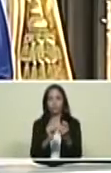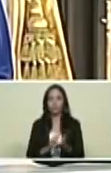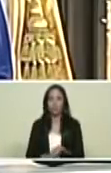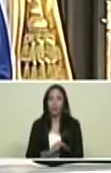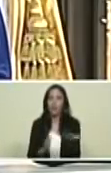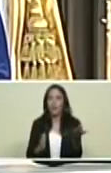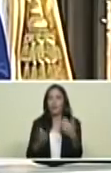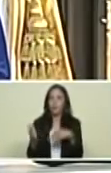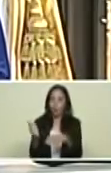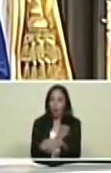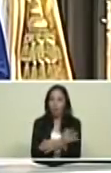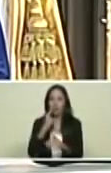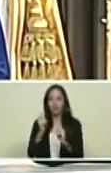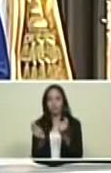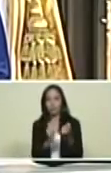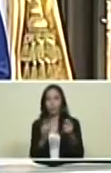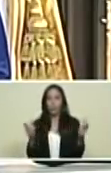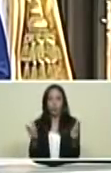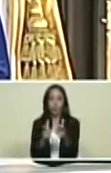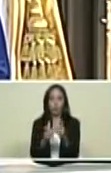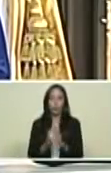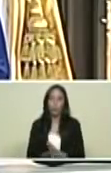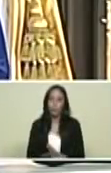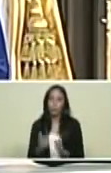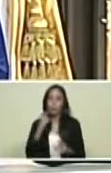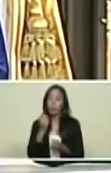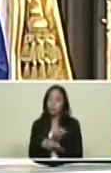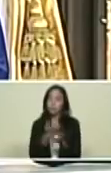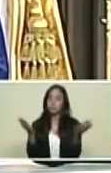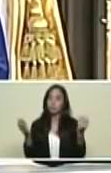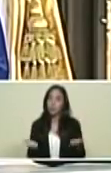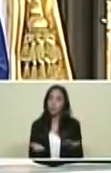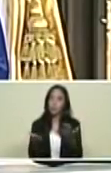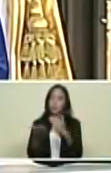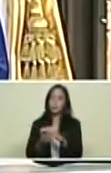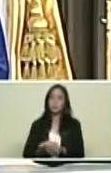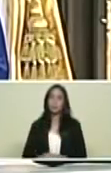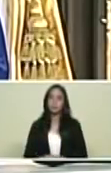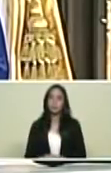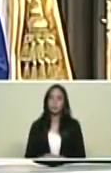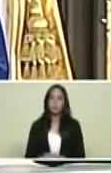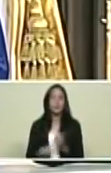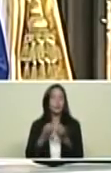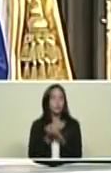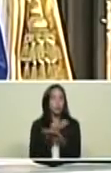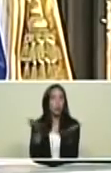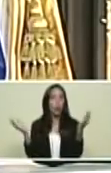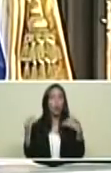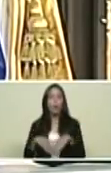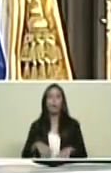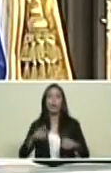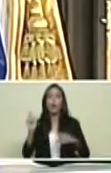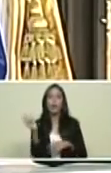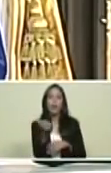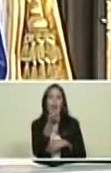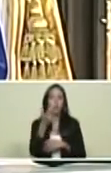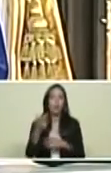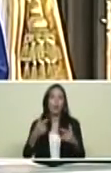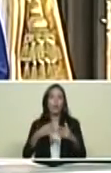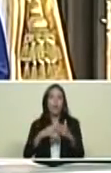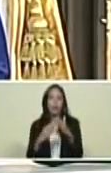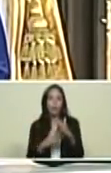este encuentro público, tenemos que garantizar a todos los grados de primaria